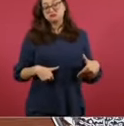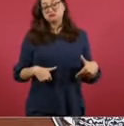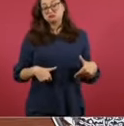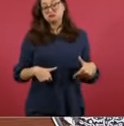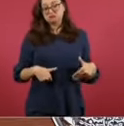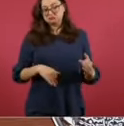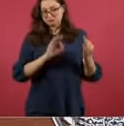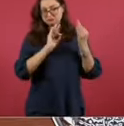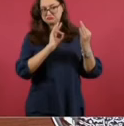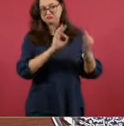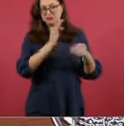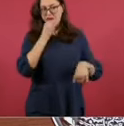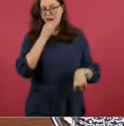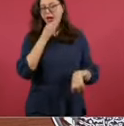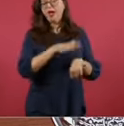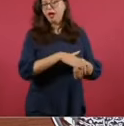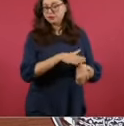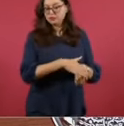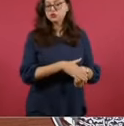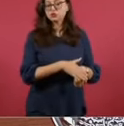abierta, franca,